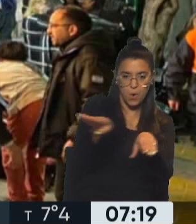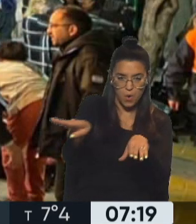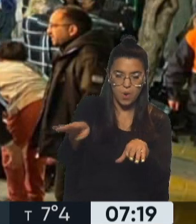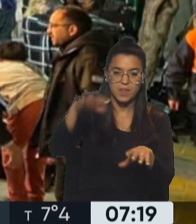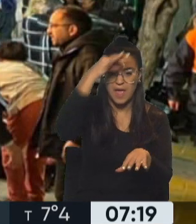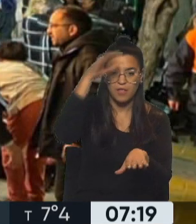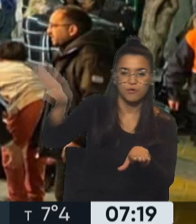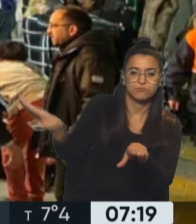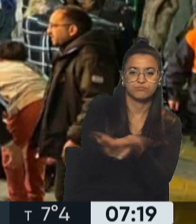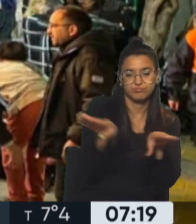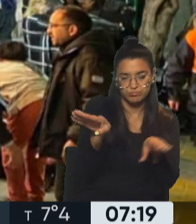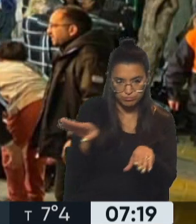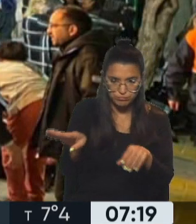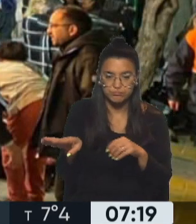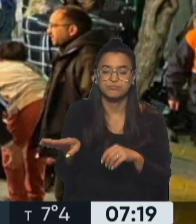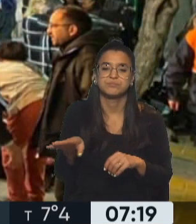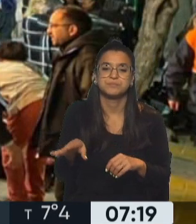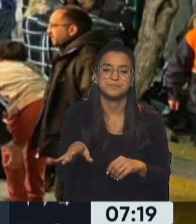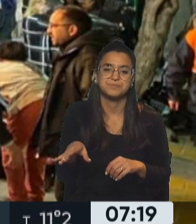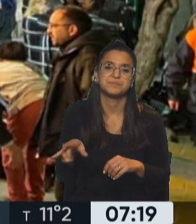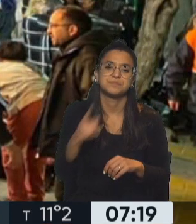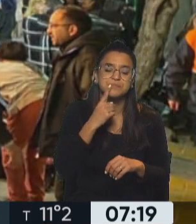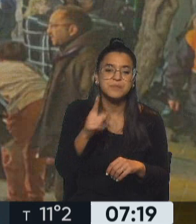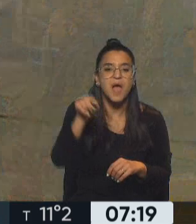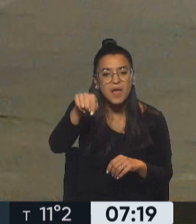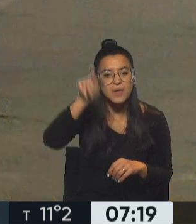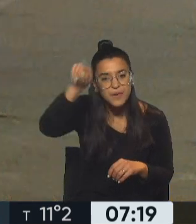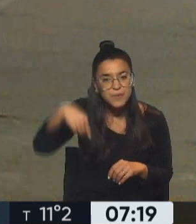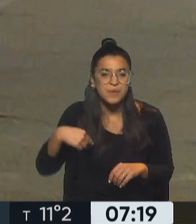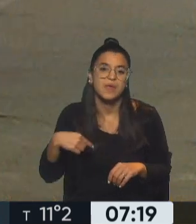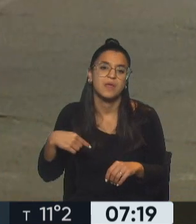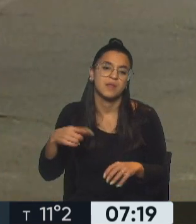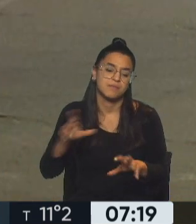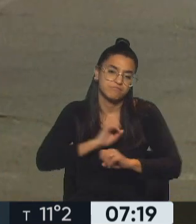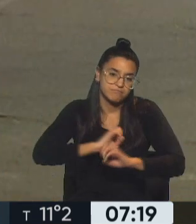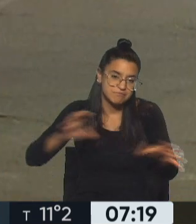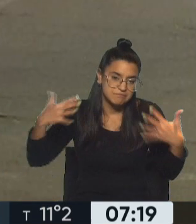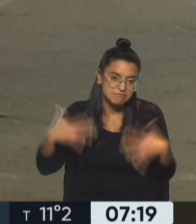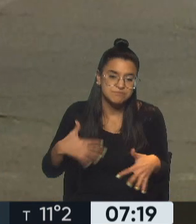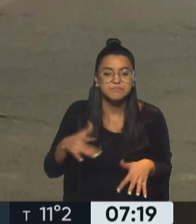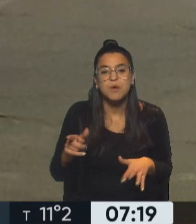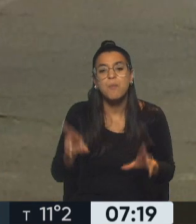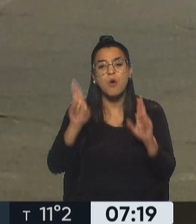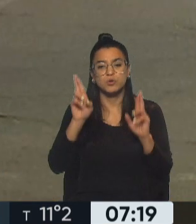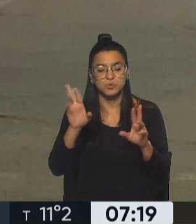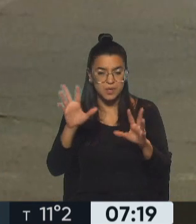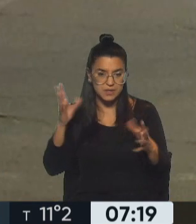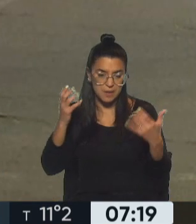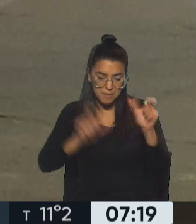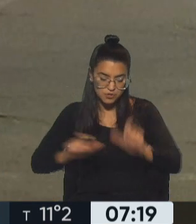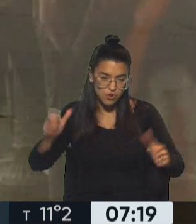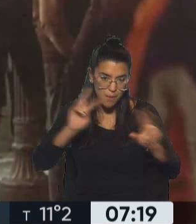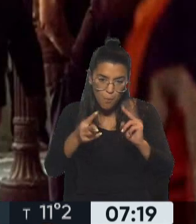del teatro, en el hall central, generando esta desgracia. Afortunadamente no hay víctimas